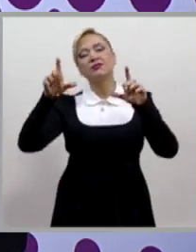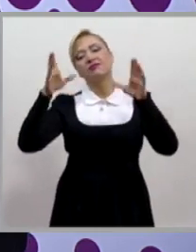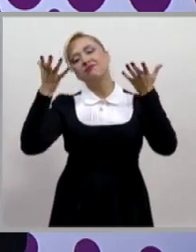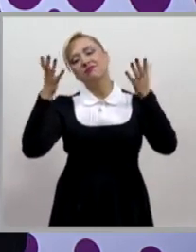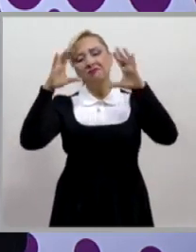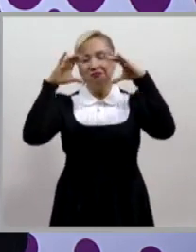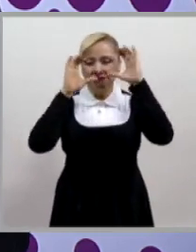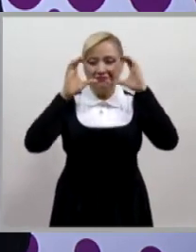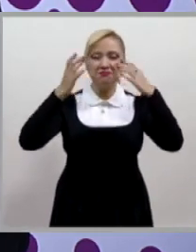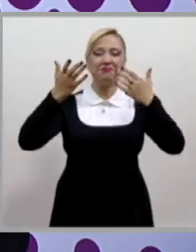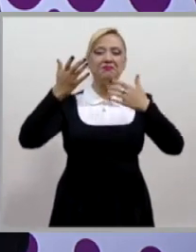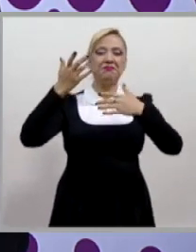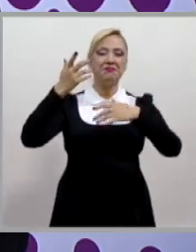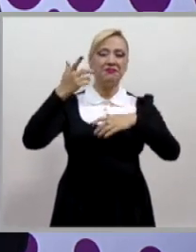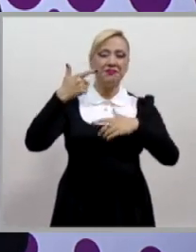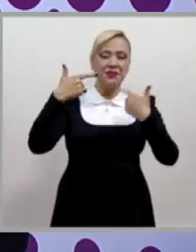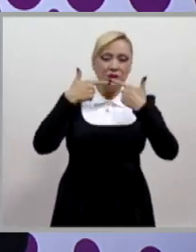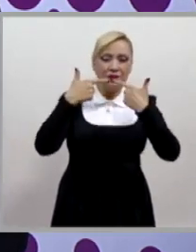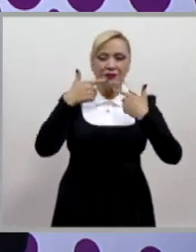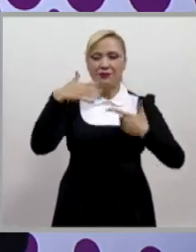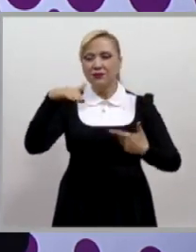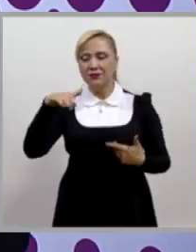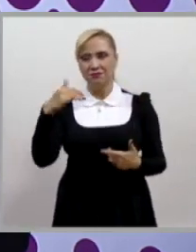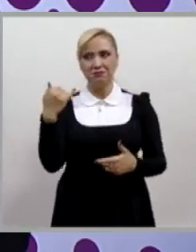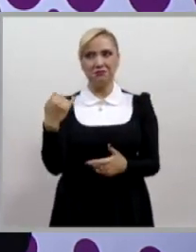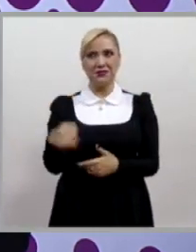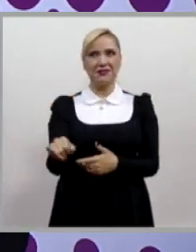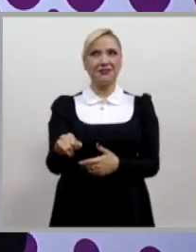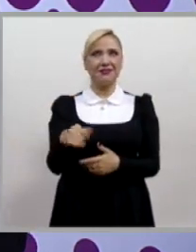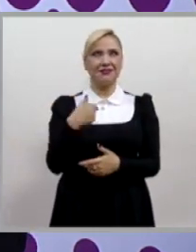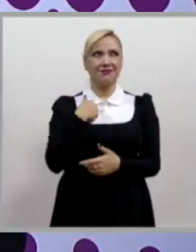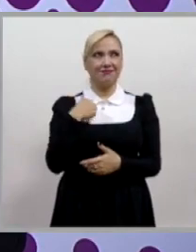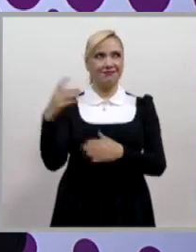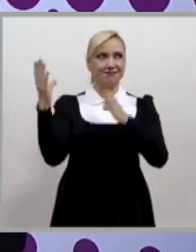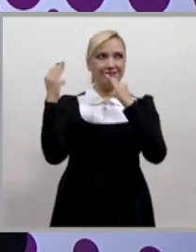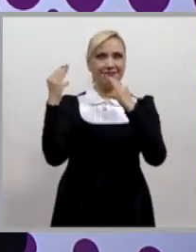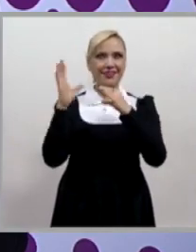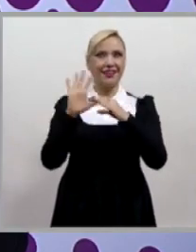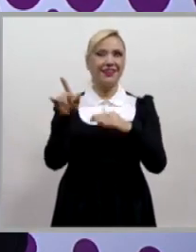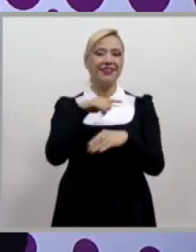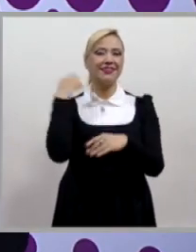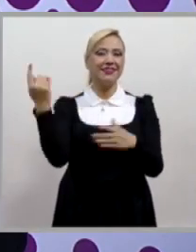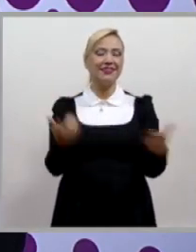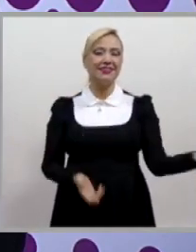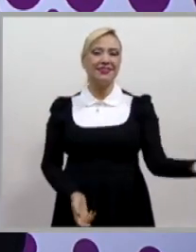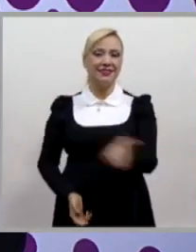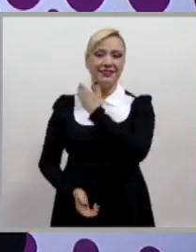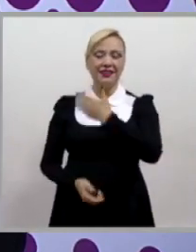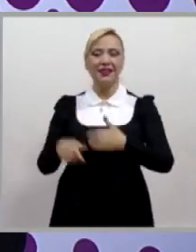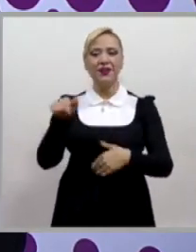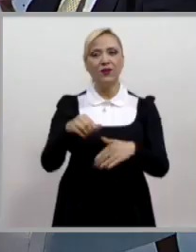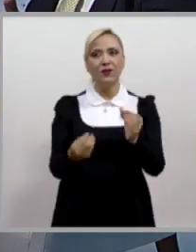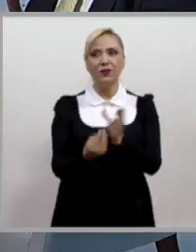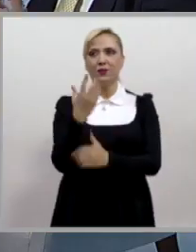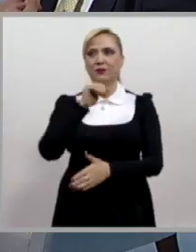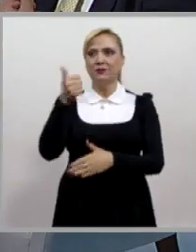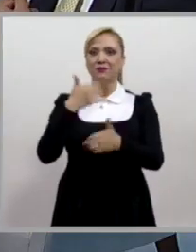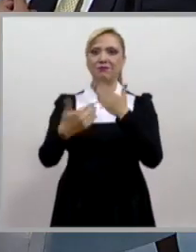por sí misma y que necesita un curso, pues una plataforma que necesita fortalecerse, no necesariamente.